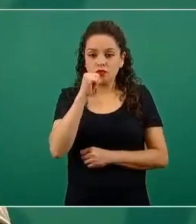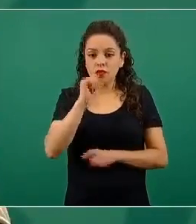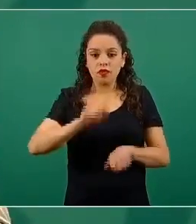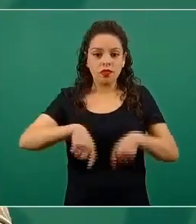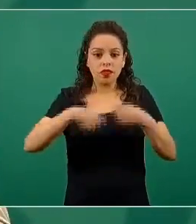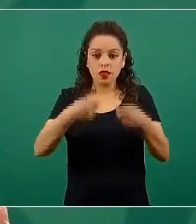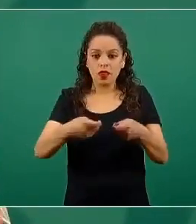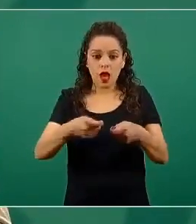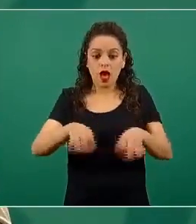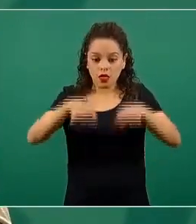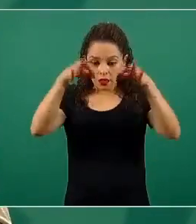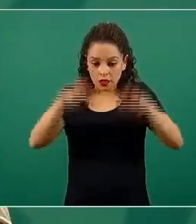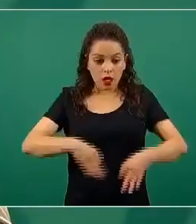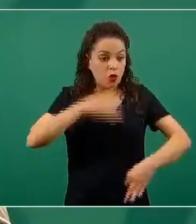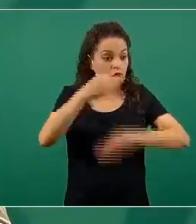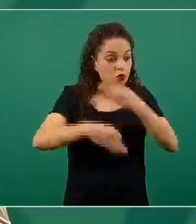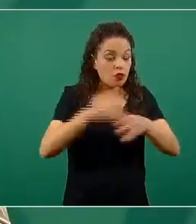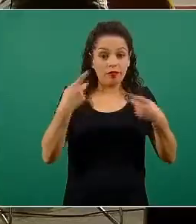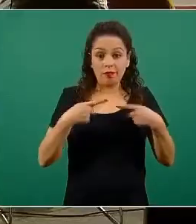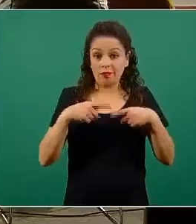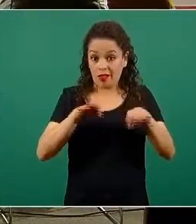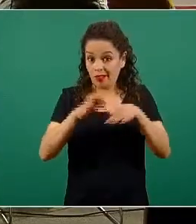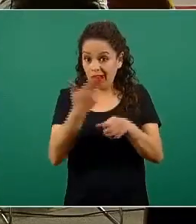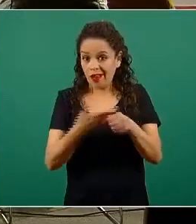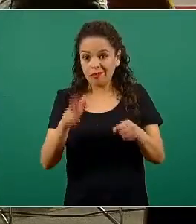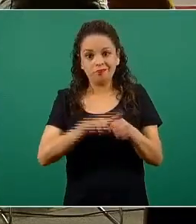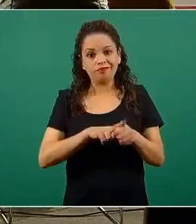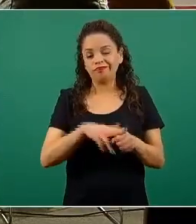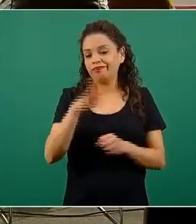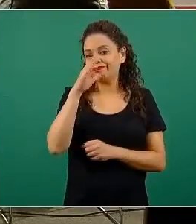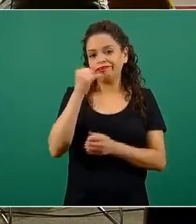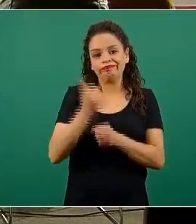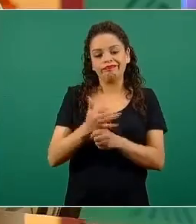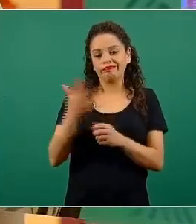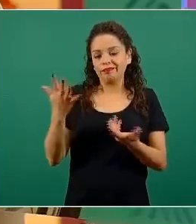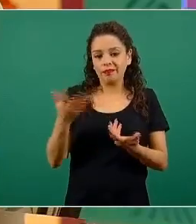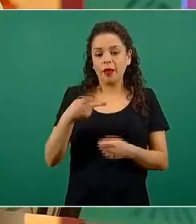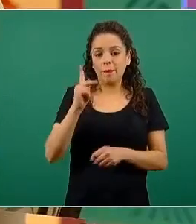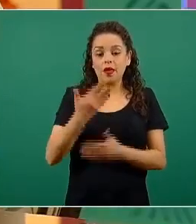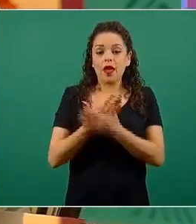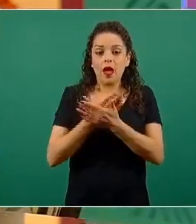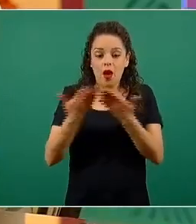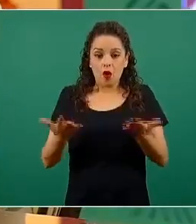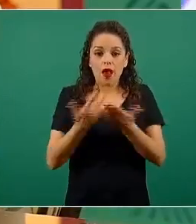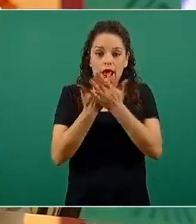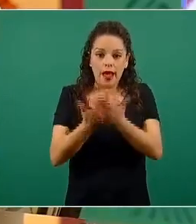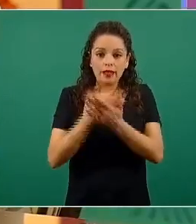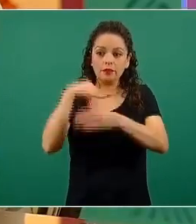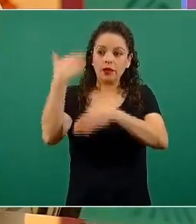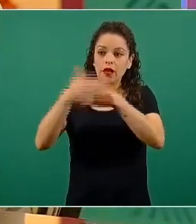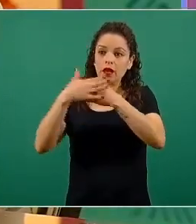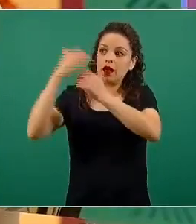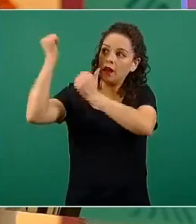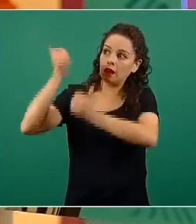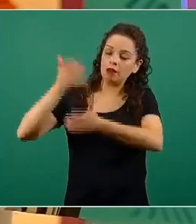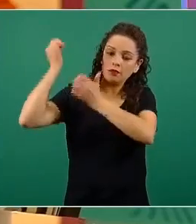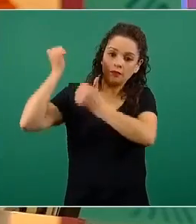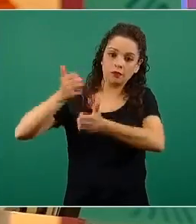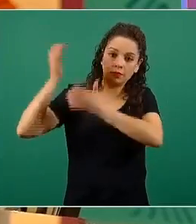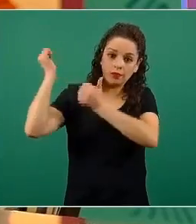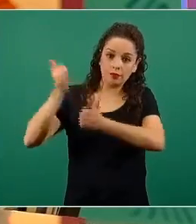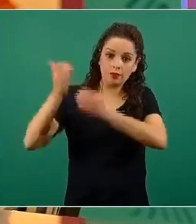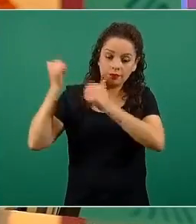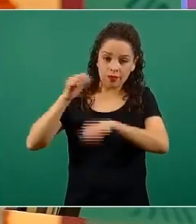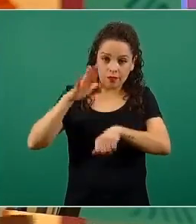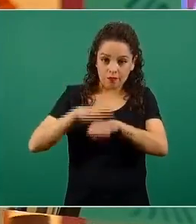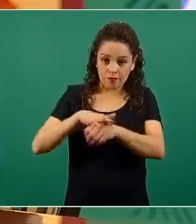la necesidad real de todo el personal de salud, y estamos en espera de que ahora, con el siguiente embarque, que ya tiene suficiente cantidad, podamos